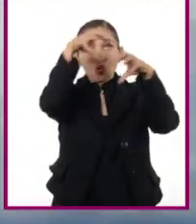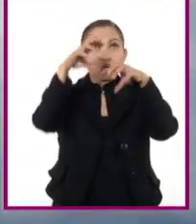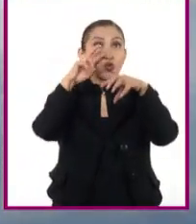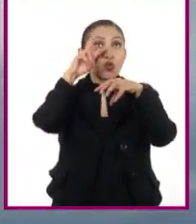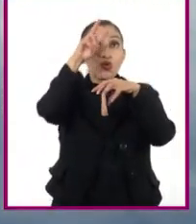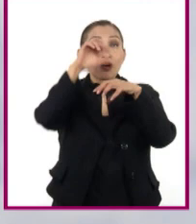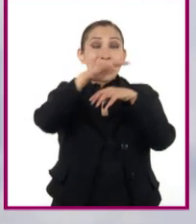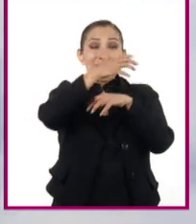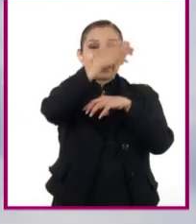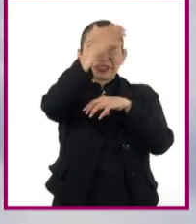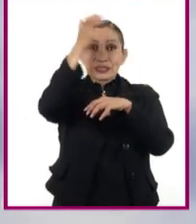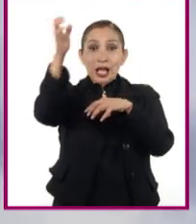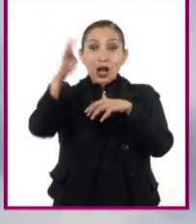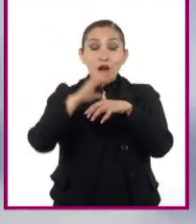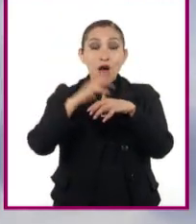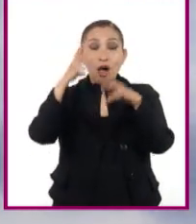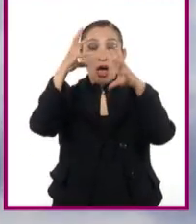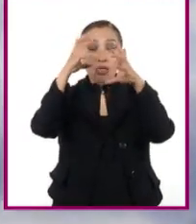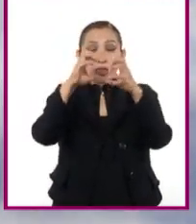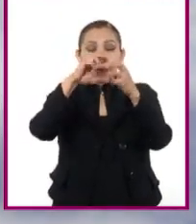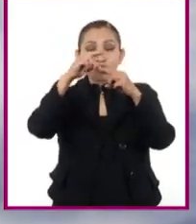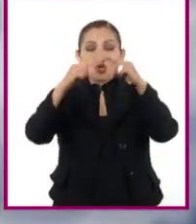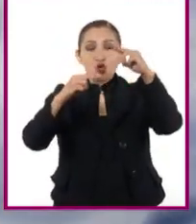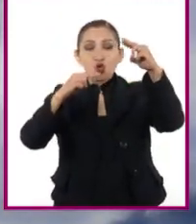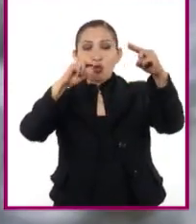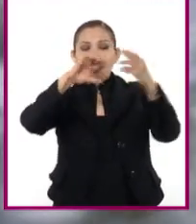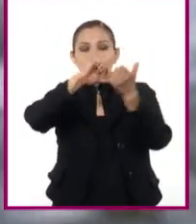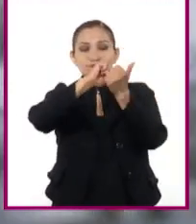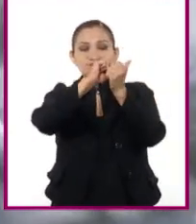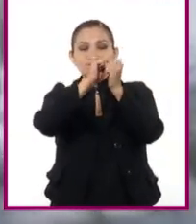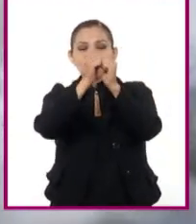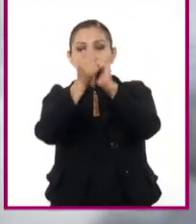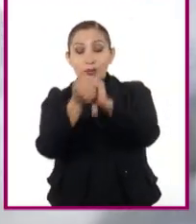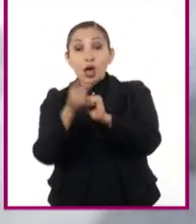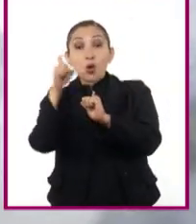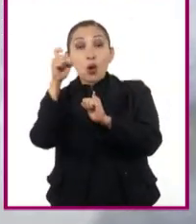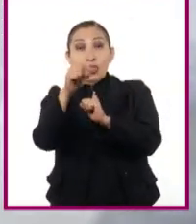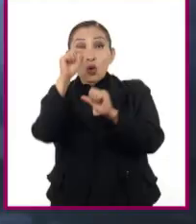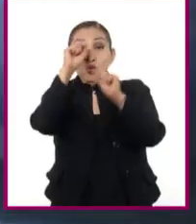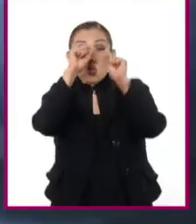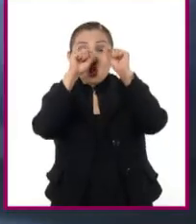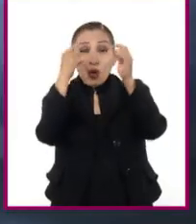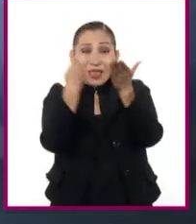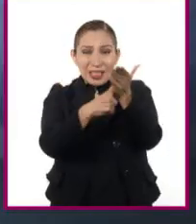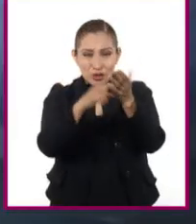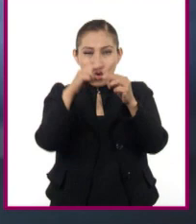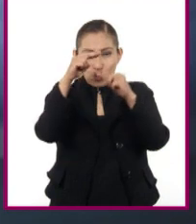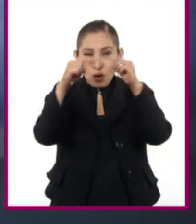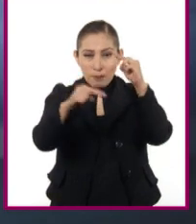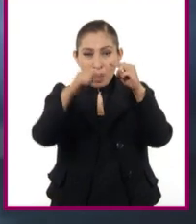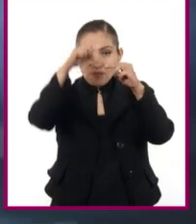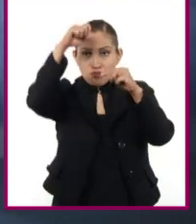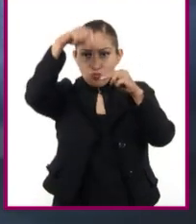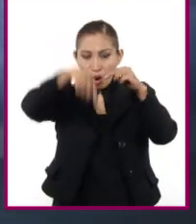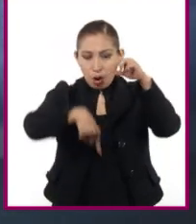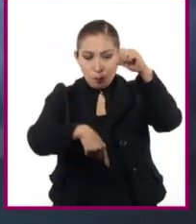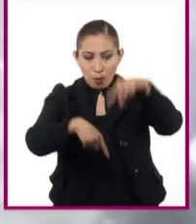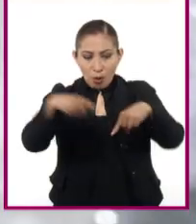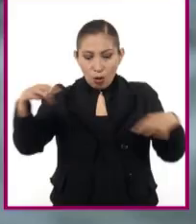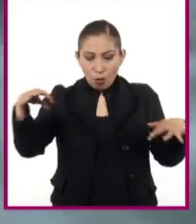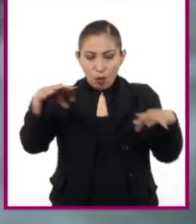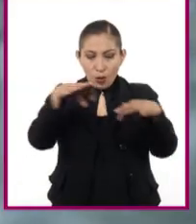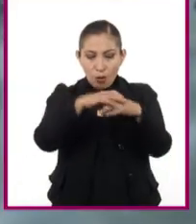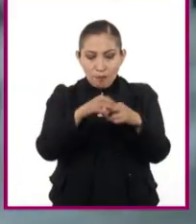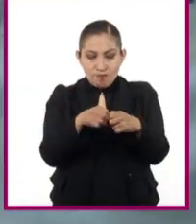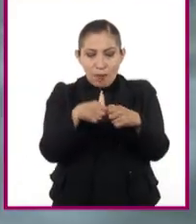la atmósfera. El vapor se condensa y forma las nubes. Cuando las partículas que forman las nubes colisionan, se unen